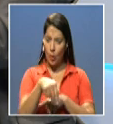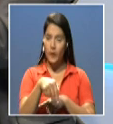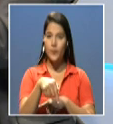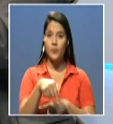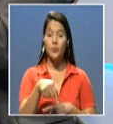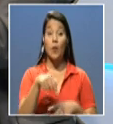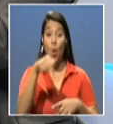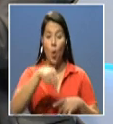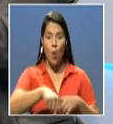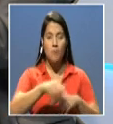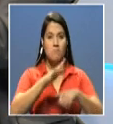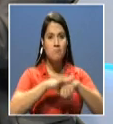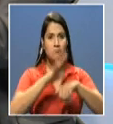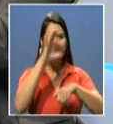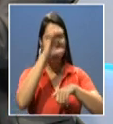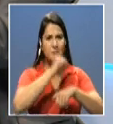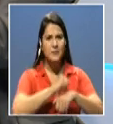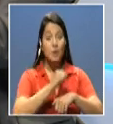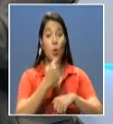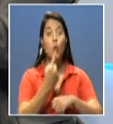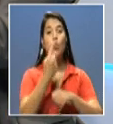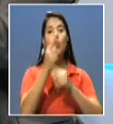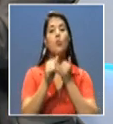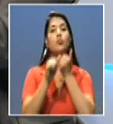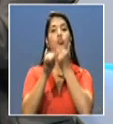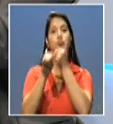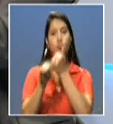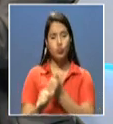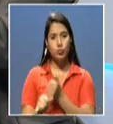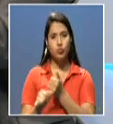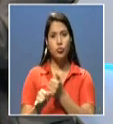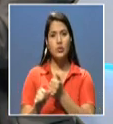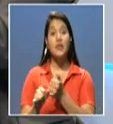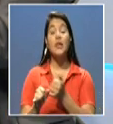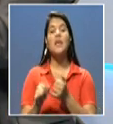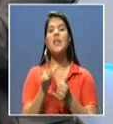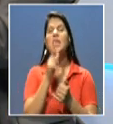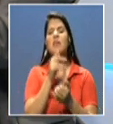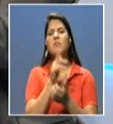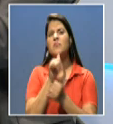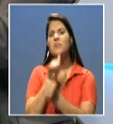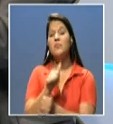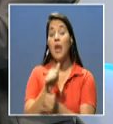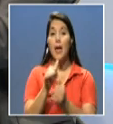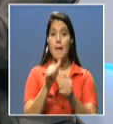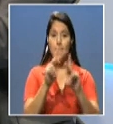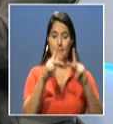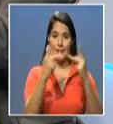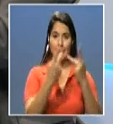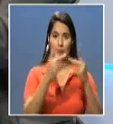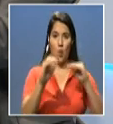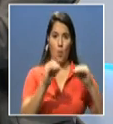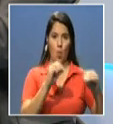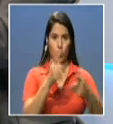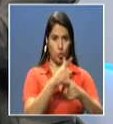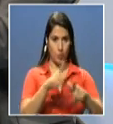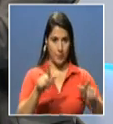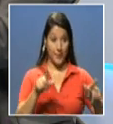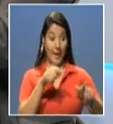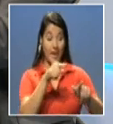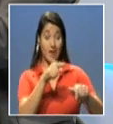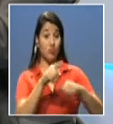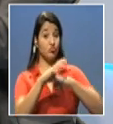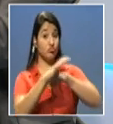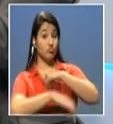bueno, se dio a conocer que se alteró un recurso de casación que presenta el Movimiento Libertario luego de que este partido fuera condenado por